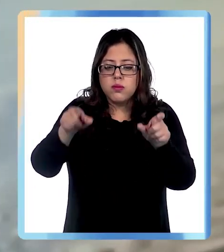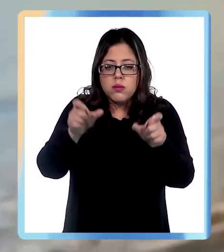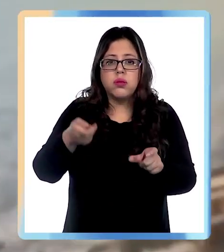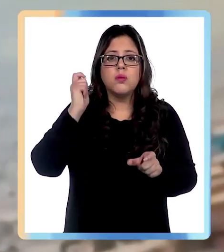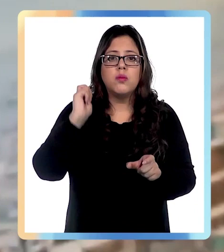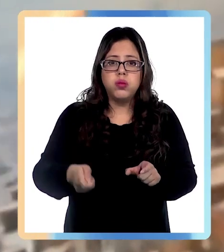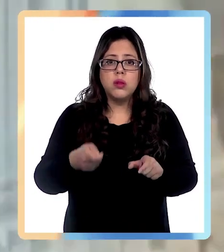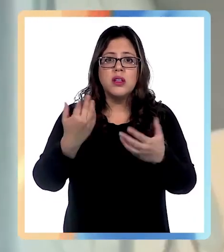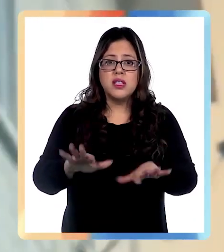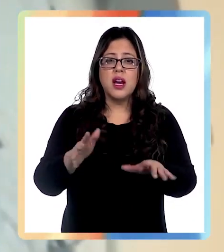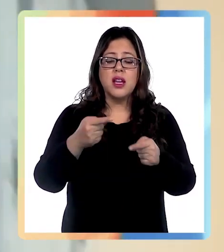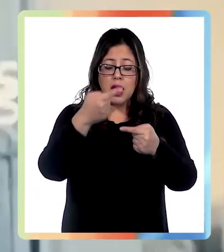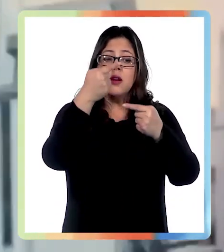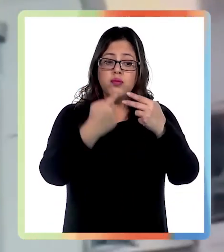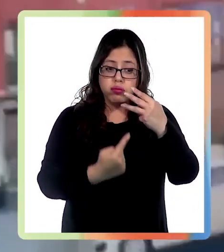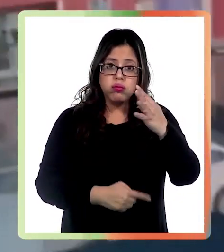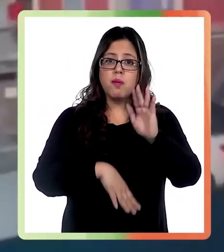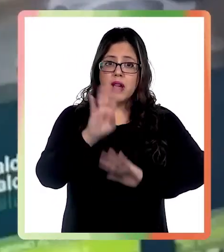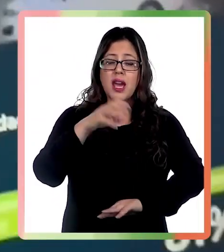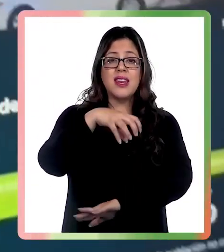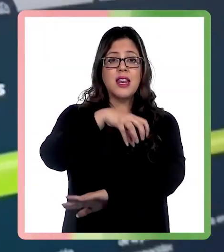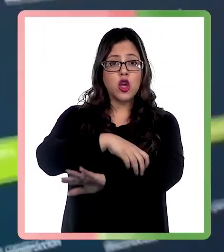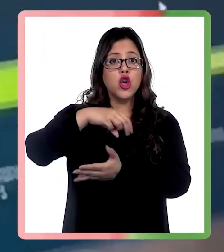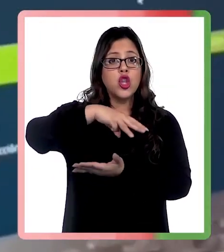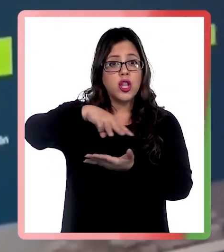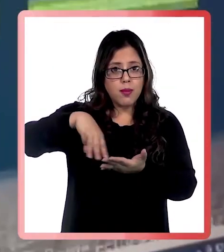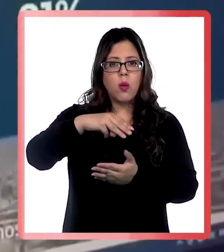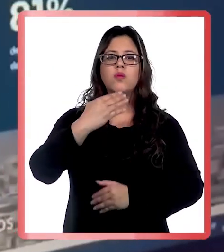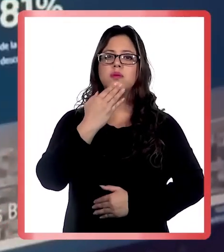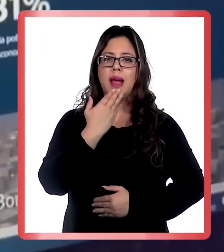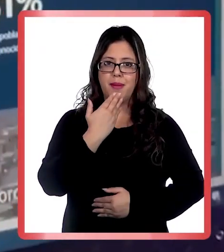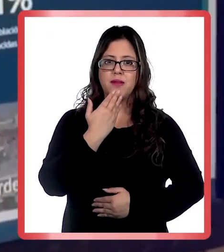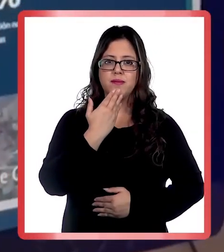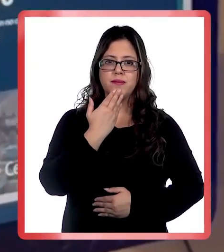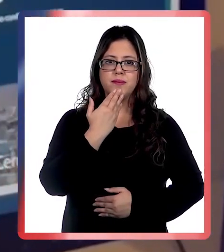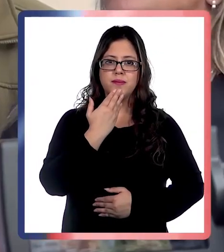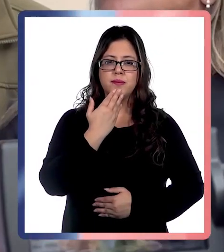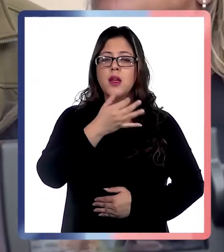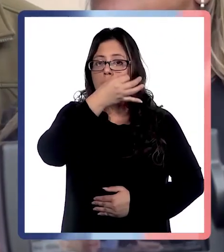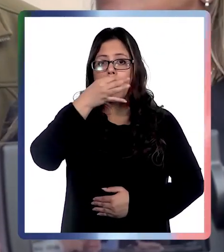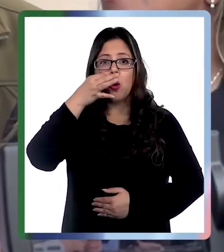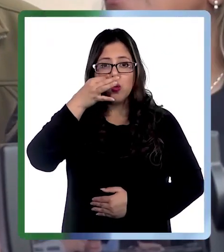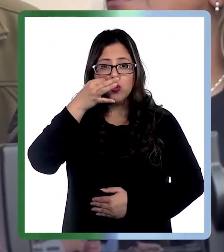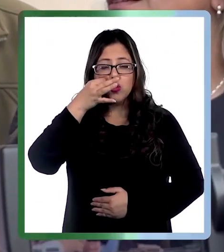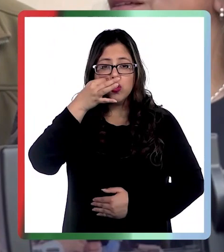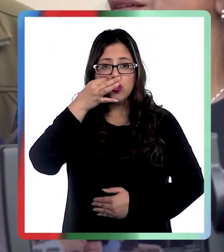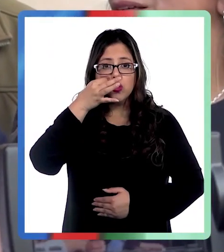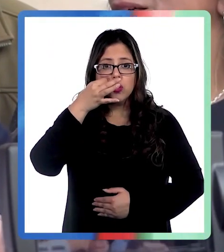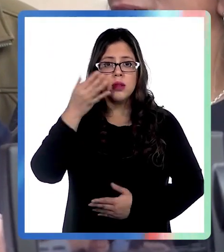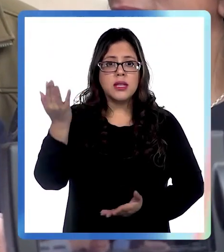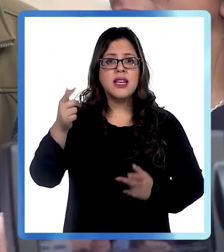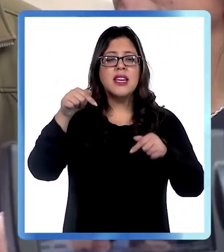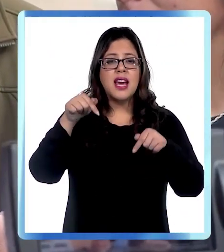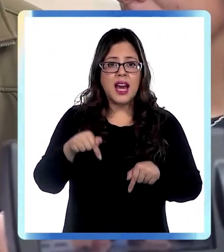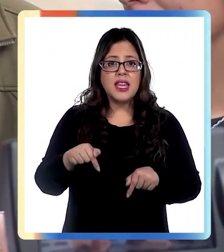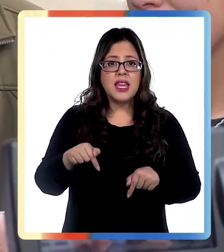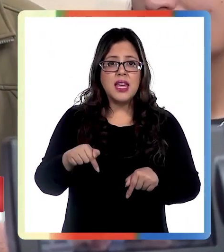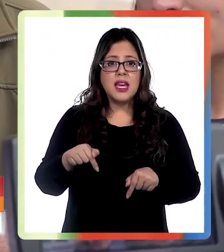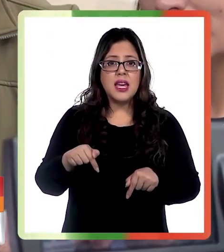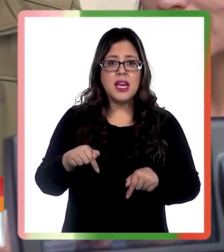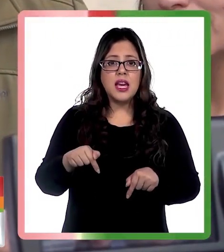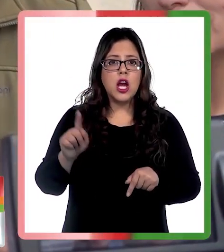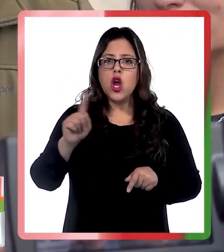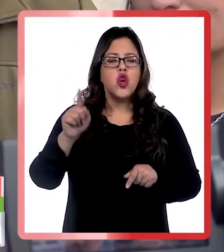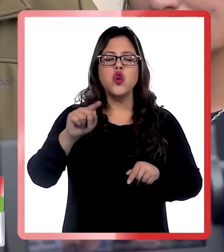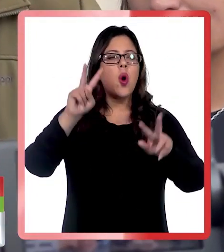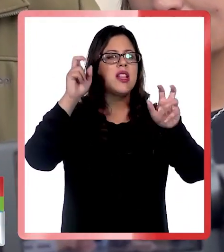contraloría se ha pronunciado sobre varios de ellos y la región del maule no está exenta la corrupción no tiene color político acá no estamos por